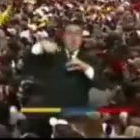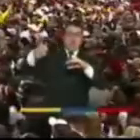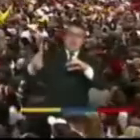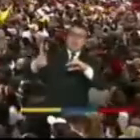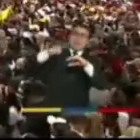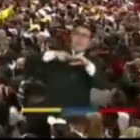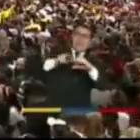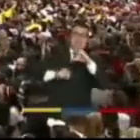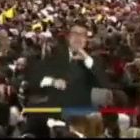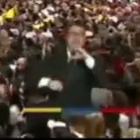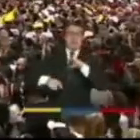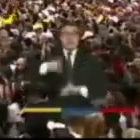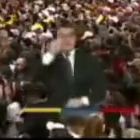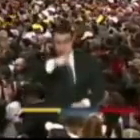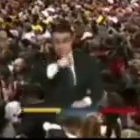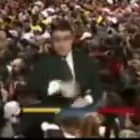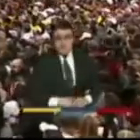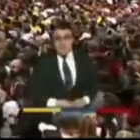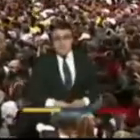pretendemos